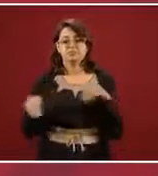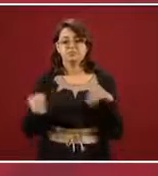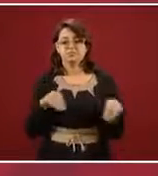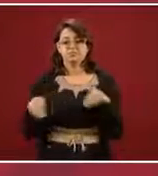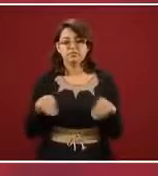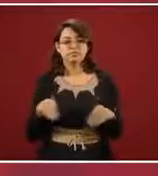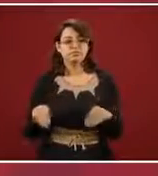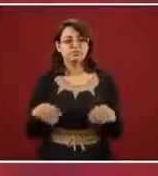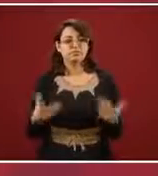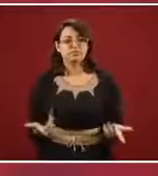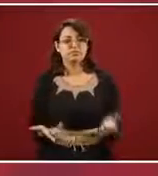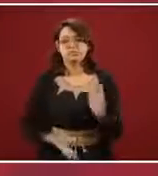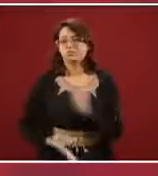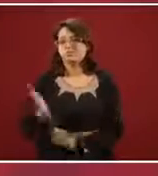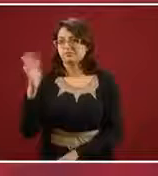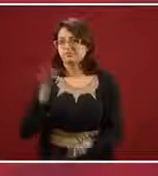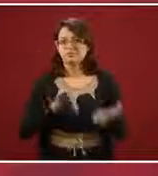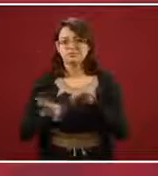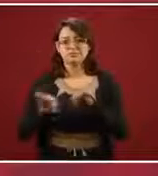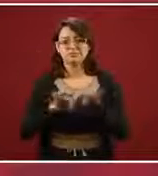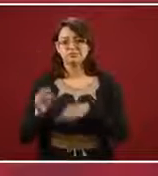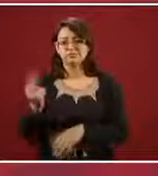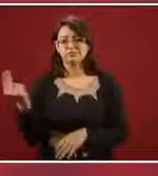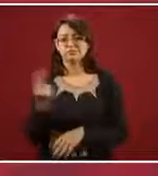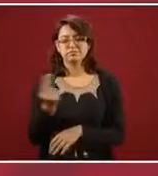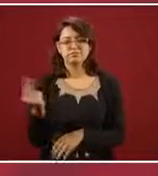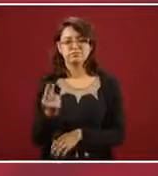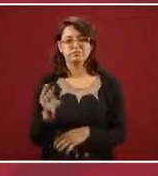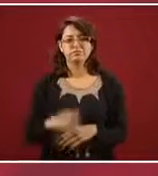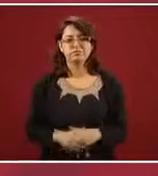sin ir al trabajo, por lo que tú estás planteando,